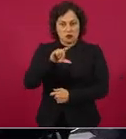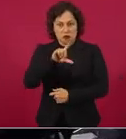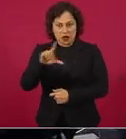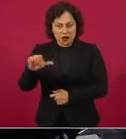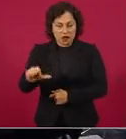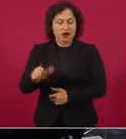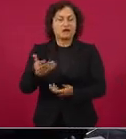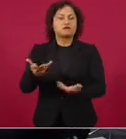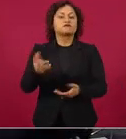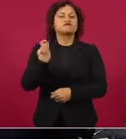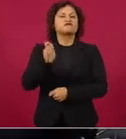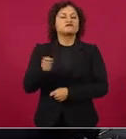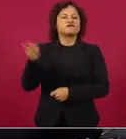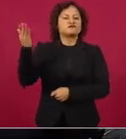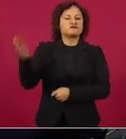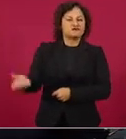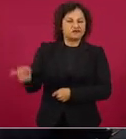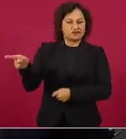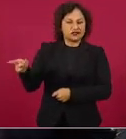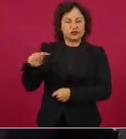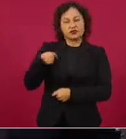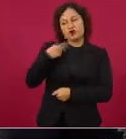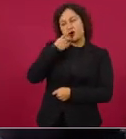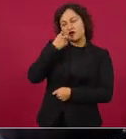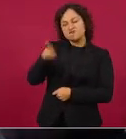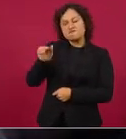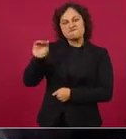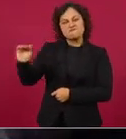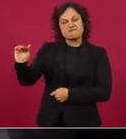libro para mí que ha escrito,